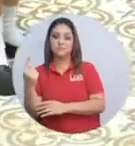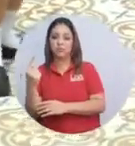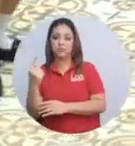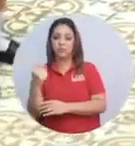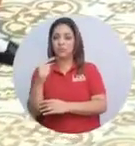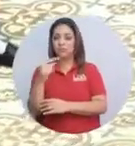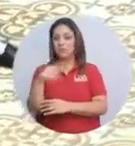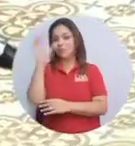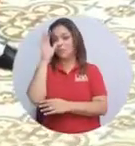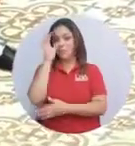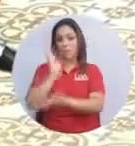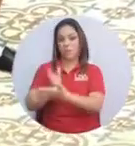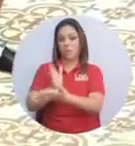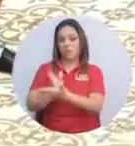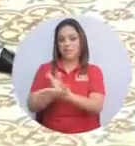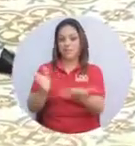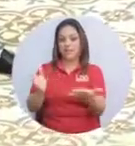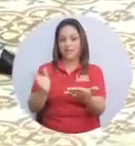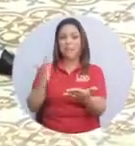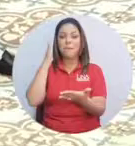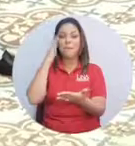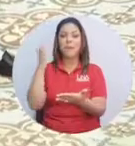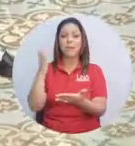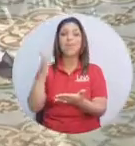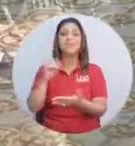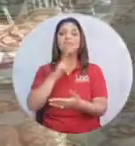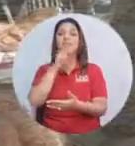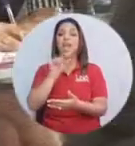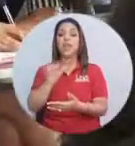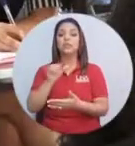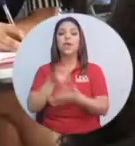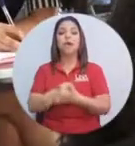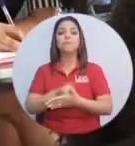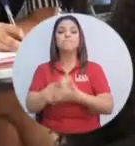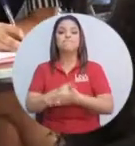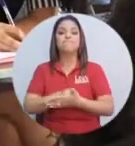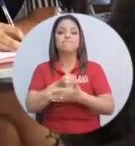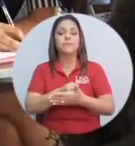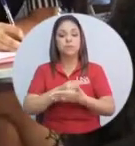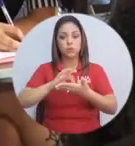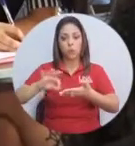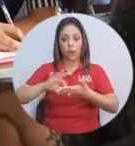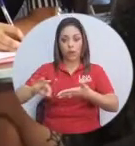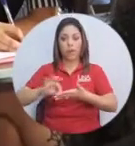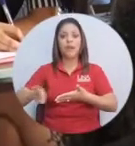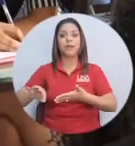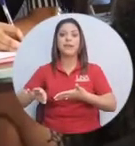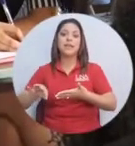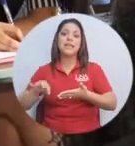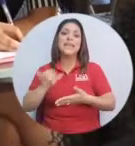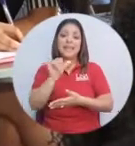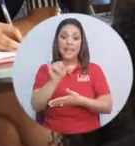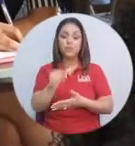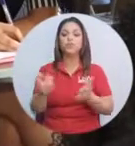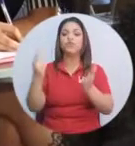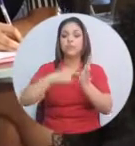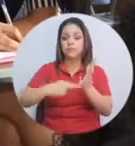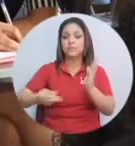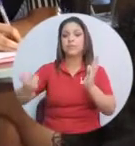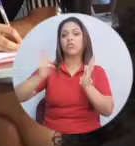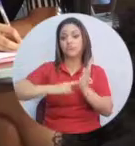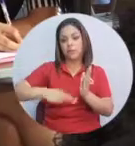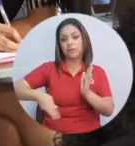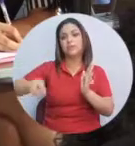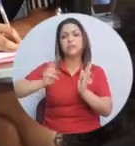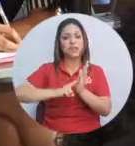bullying porque para eso existe el matonismo o el acoso escolar. Es que no es acoso escolar, es esa violencia repetida entre personas que estudian, que hoy sabemos